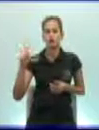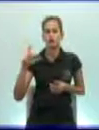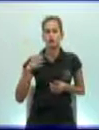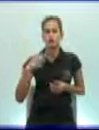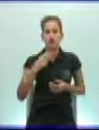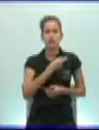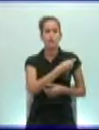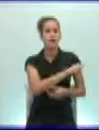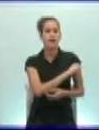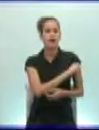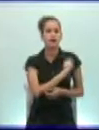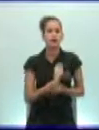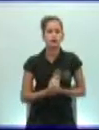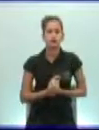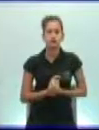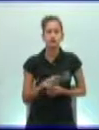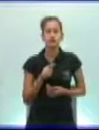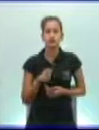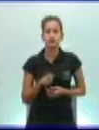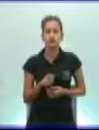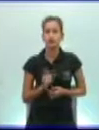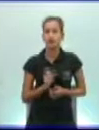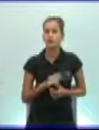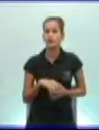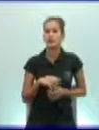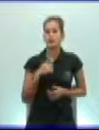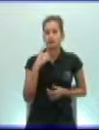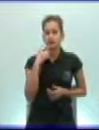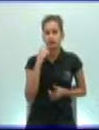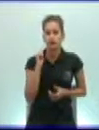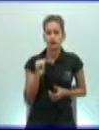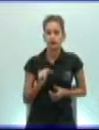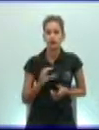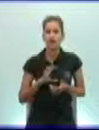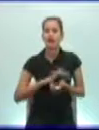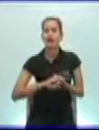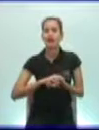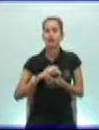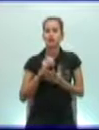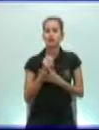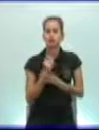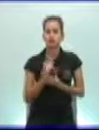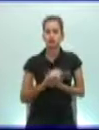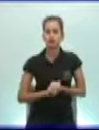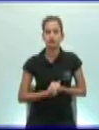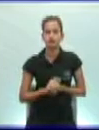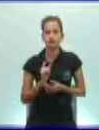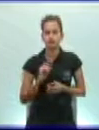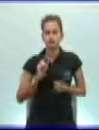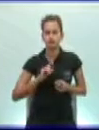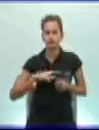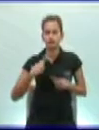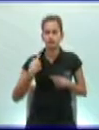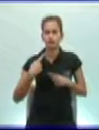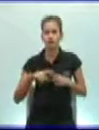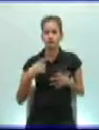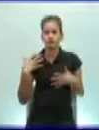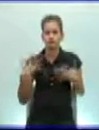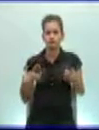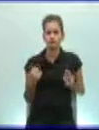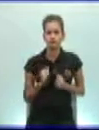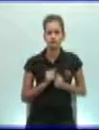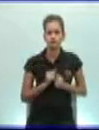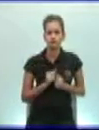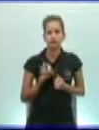la presencia de la esclavitud. Vamos entonces a la siguiente actividad. Comenta en forma oral. En el texto